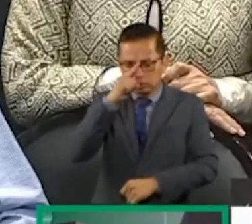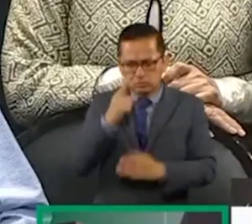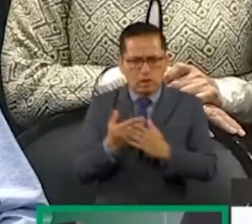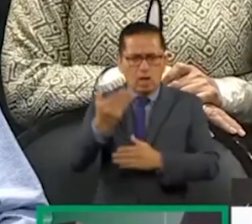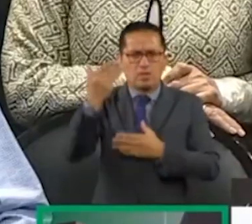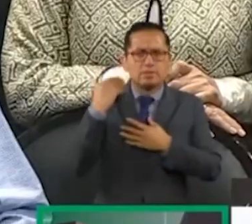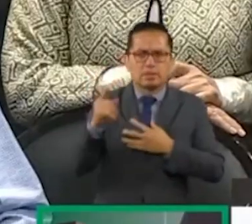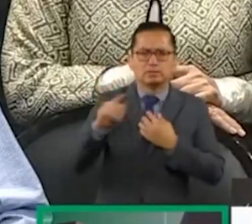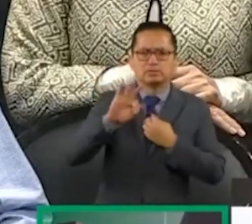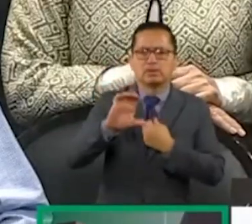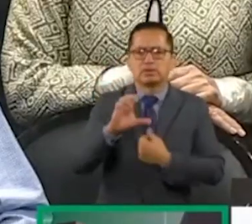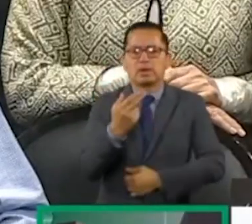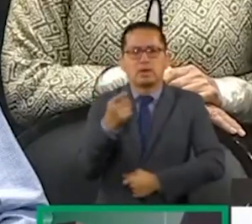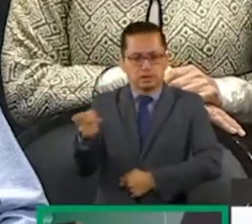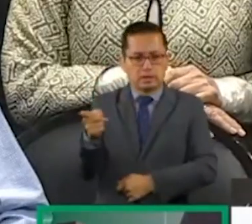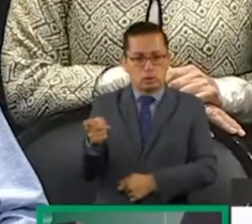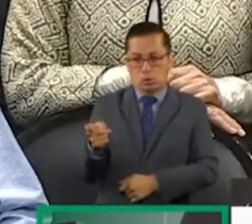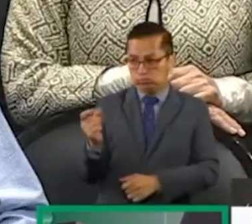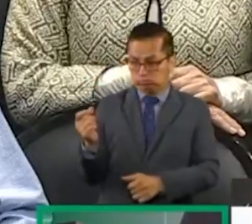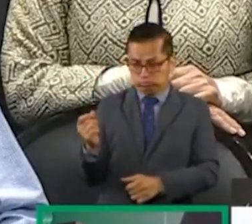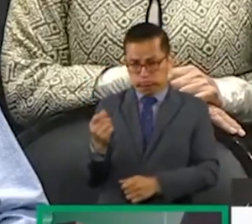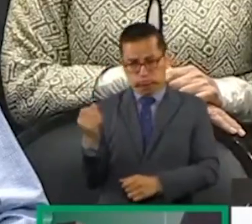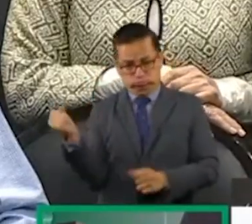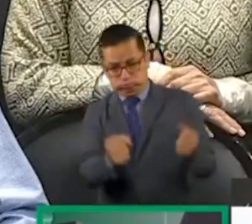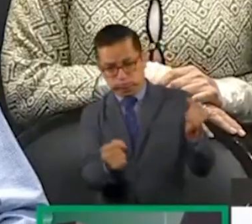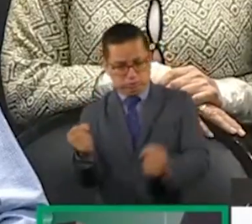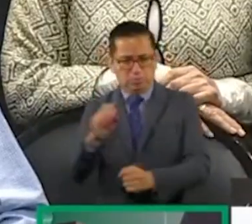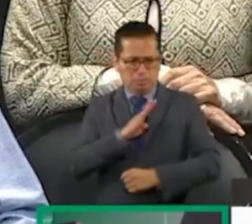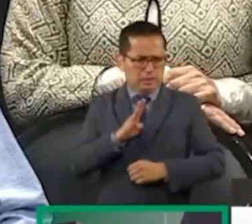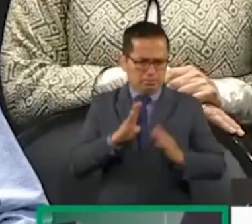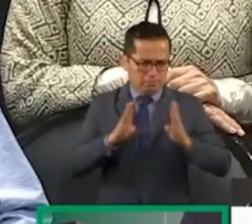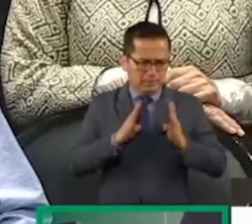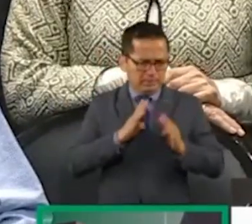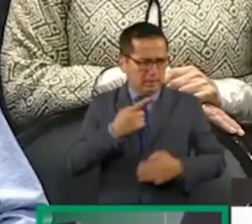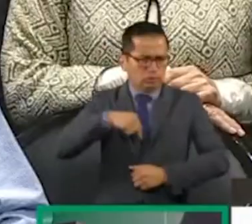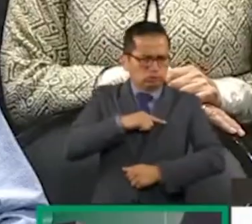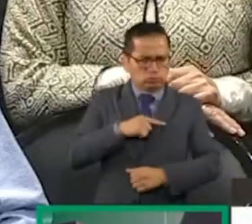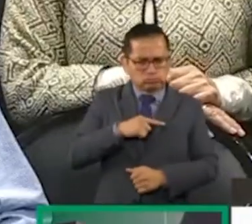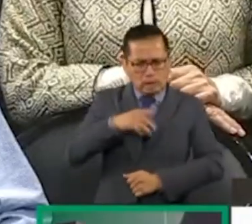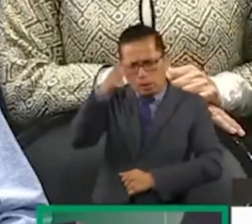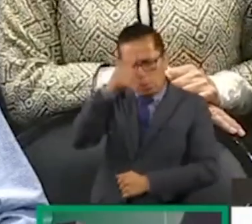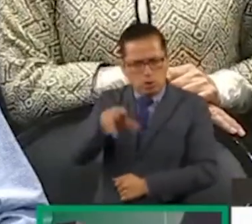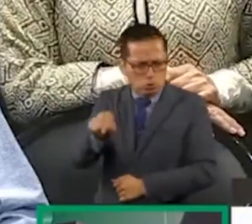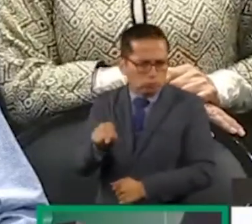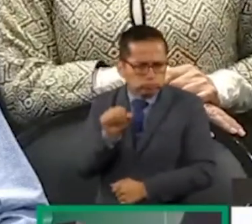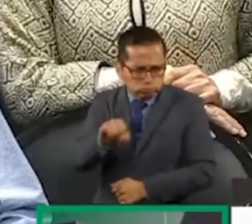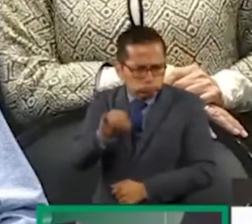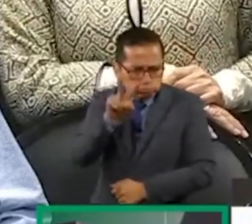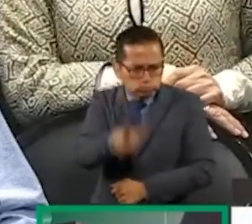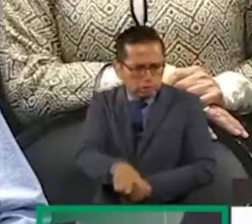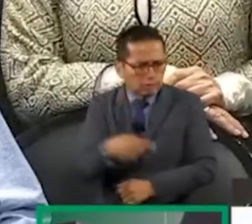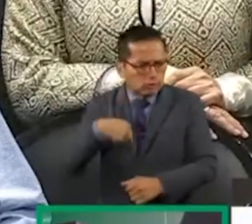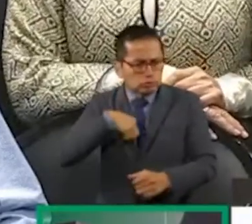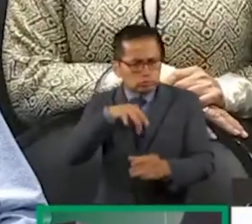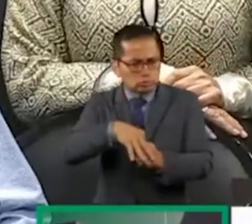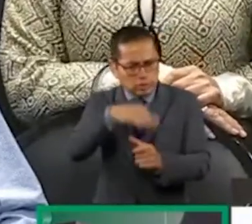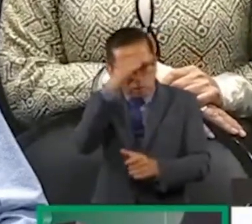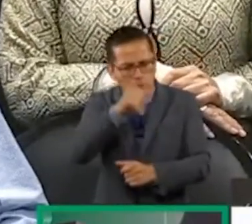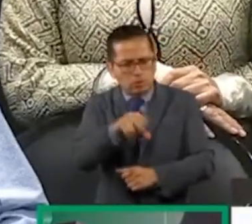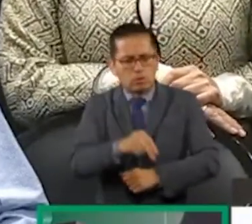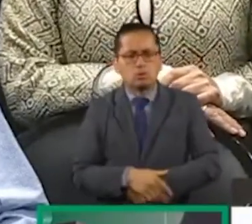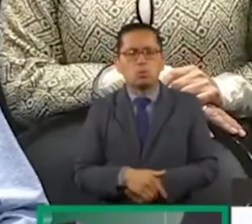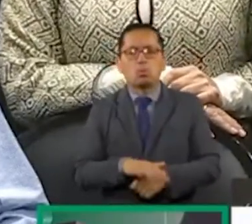militarización de Calderón. Eso es cierto, porque les voy a dar datos muy concretos. Primero, es en el gobierno de